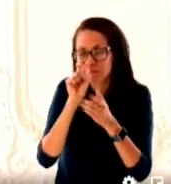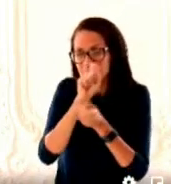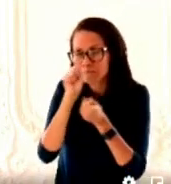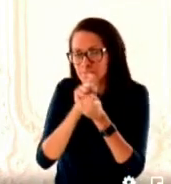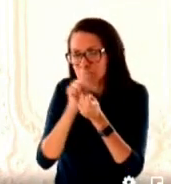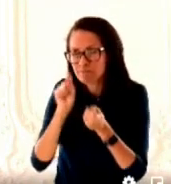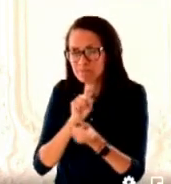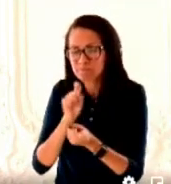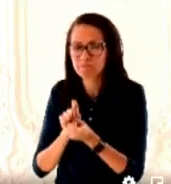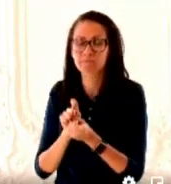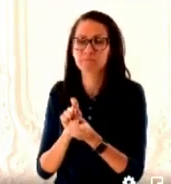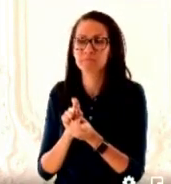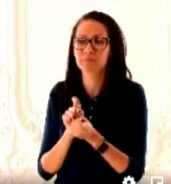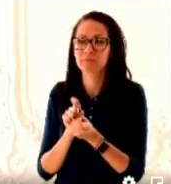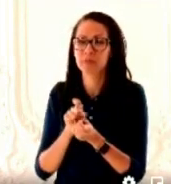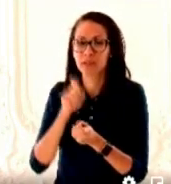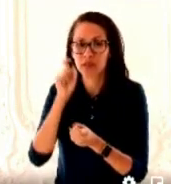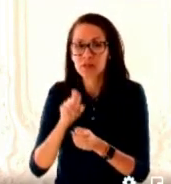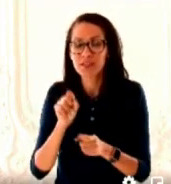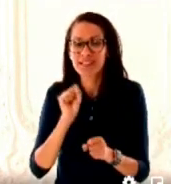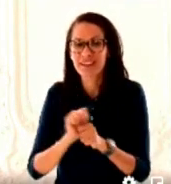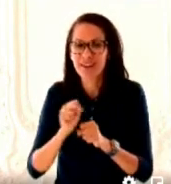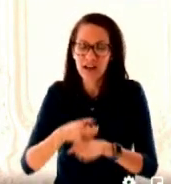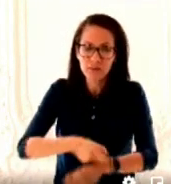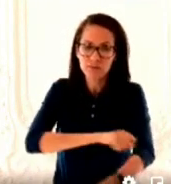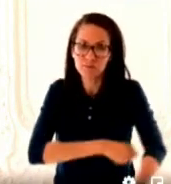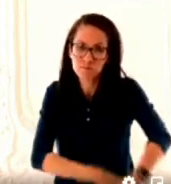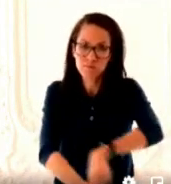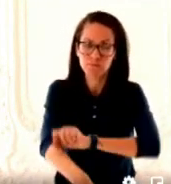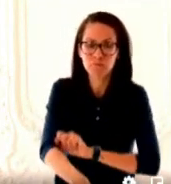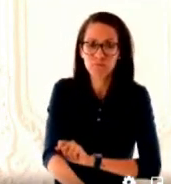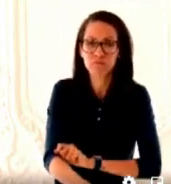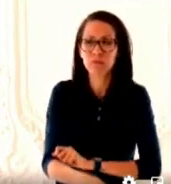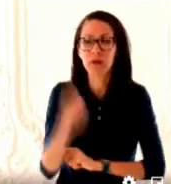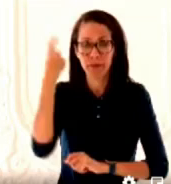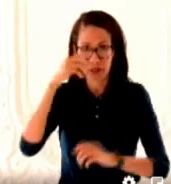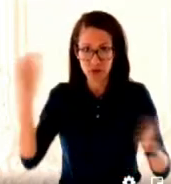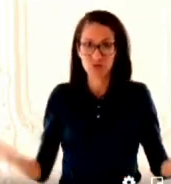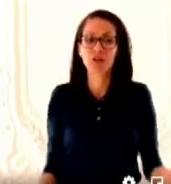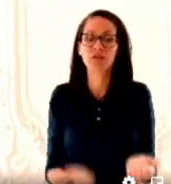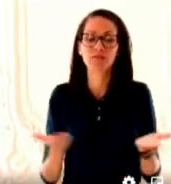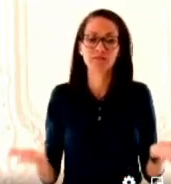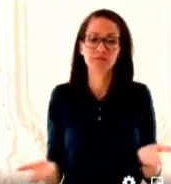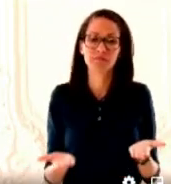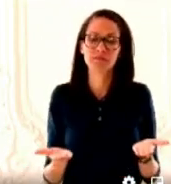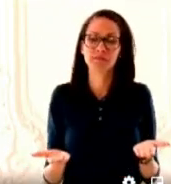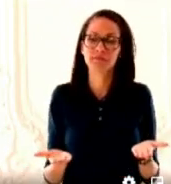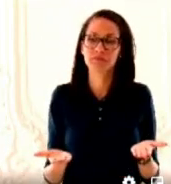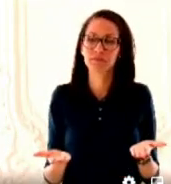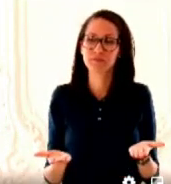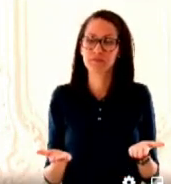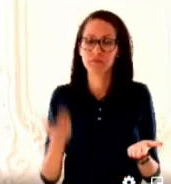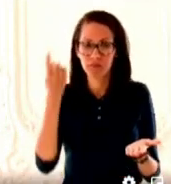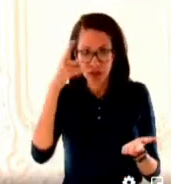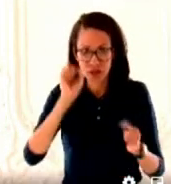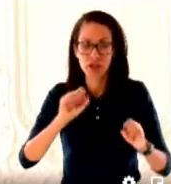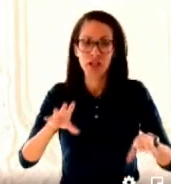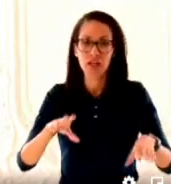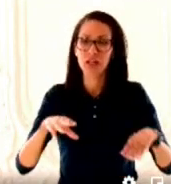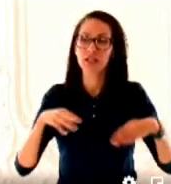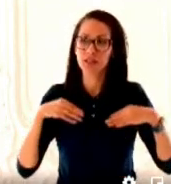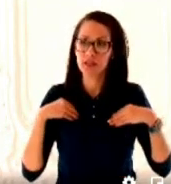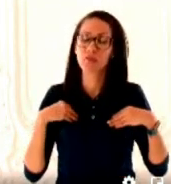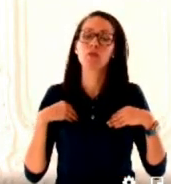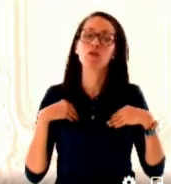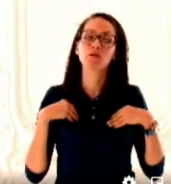eso requiere trabajar duro. Para eso es que yo estoy aquí, para eso es que aceptamos el reto, señor